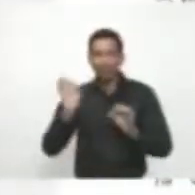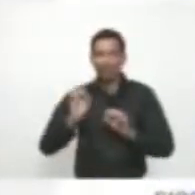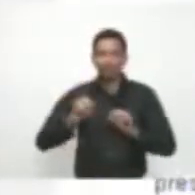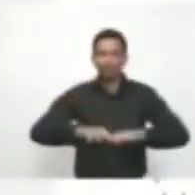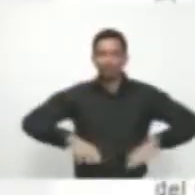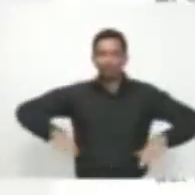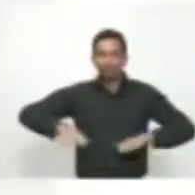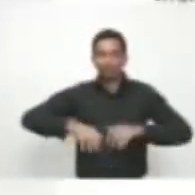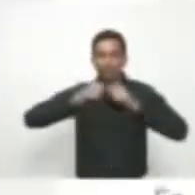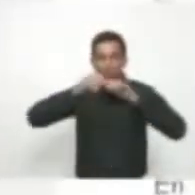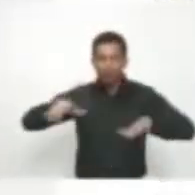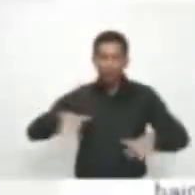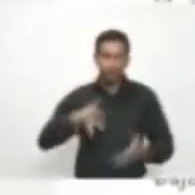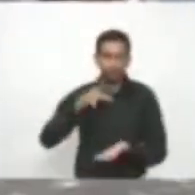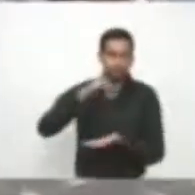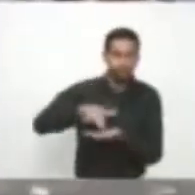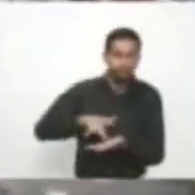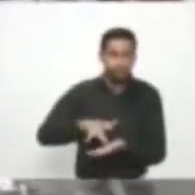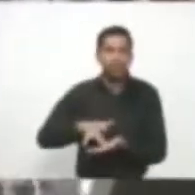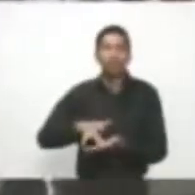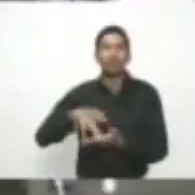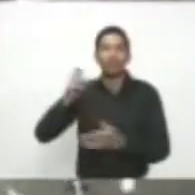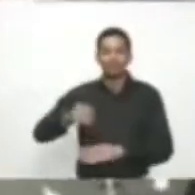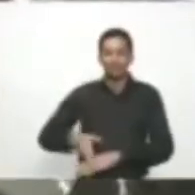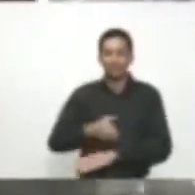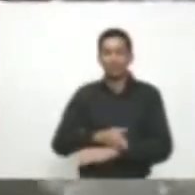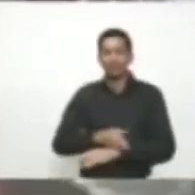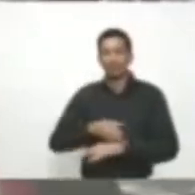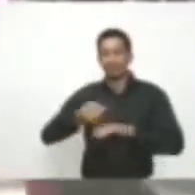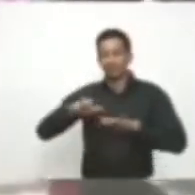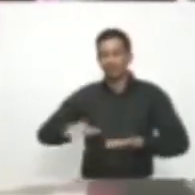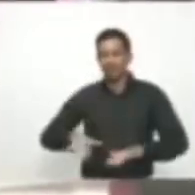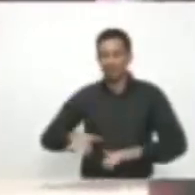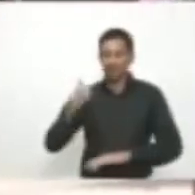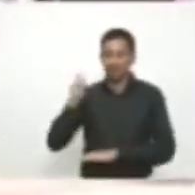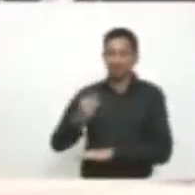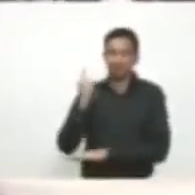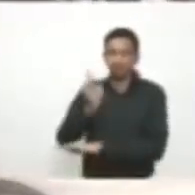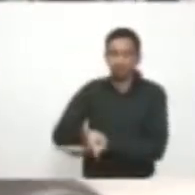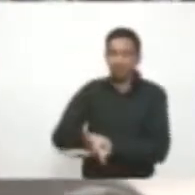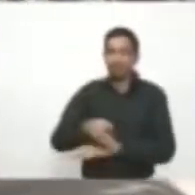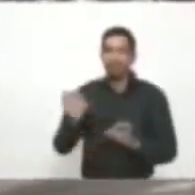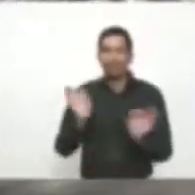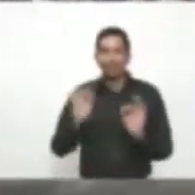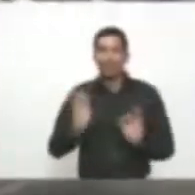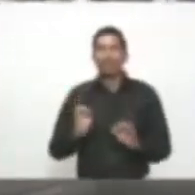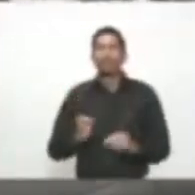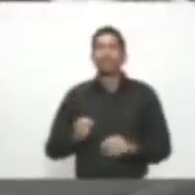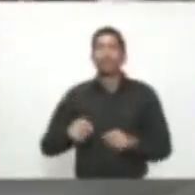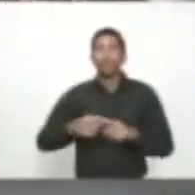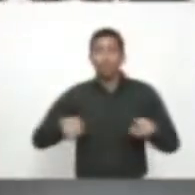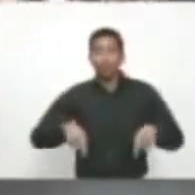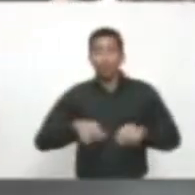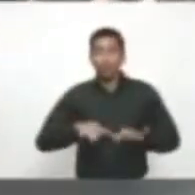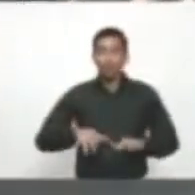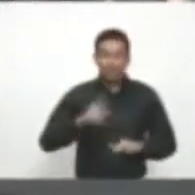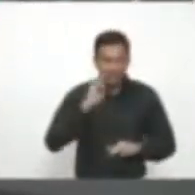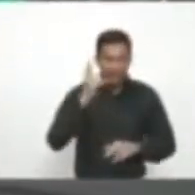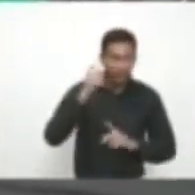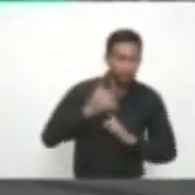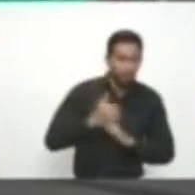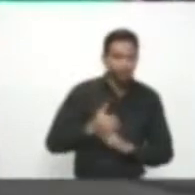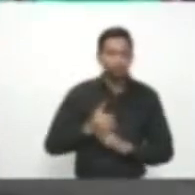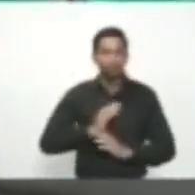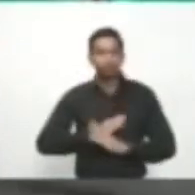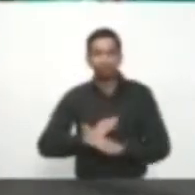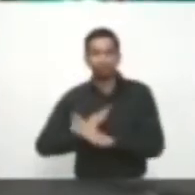público que expide dicha secretaría. Asimismo, la Oficina de Gestión del Riesgo evidenció posibles riesgos para los